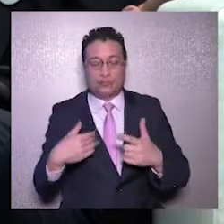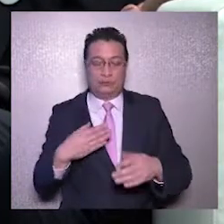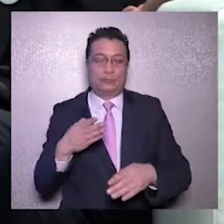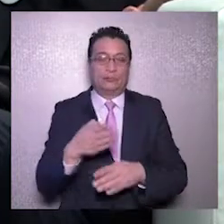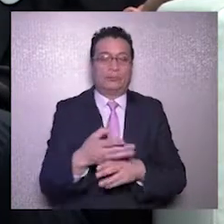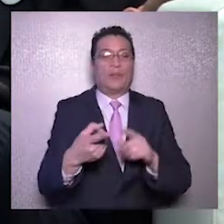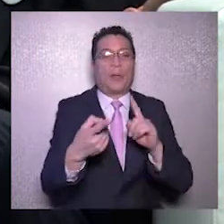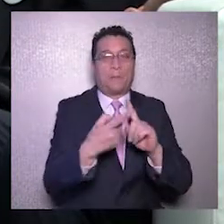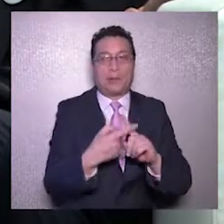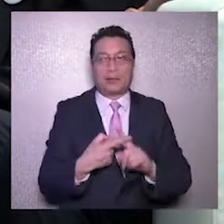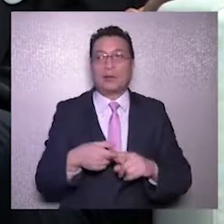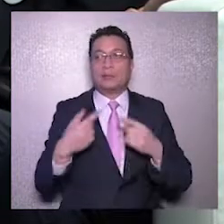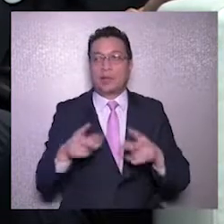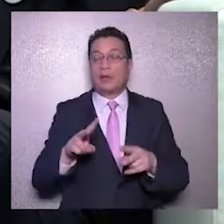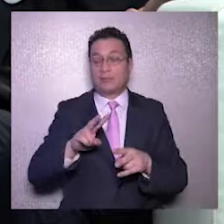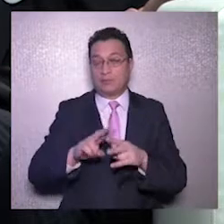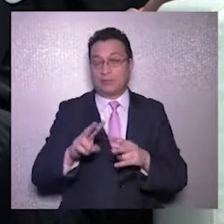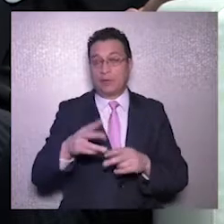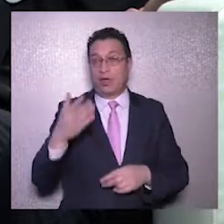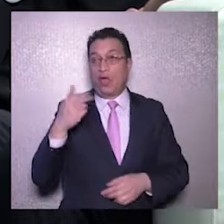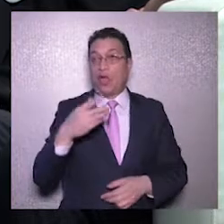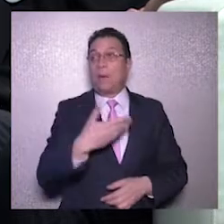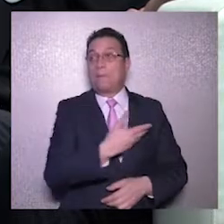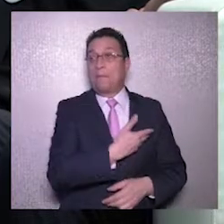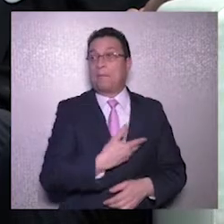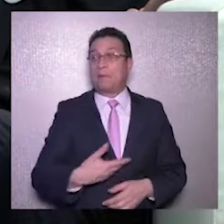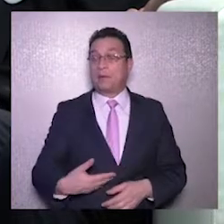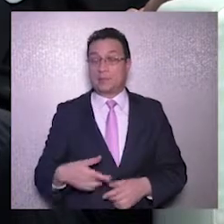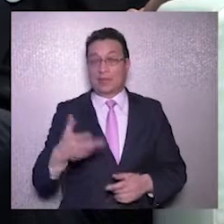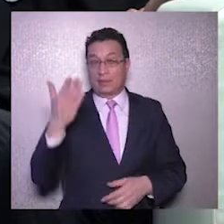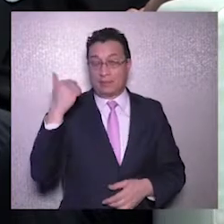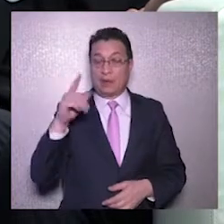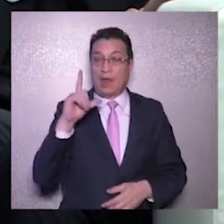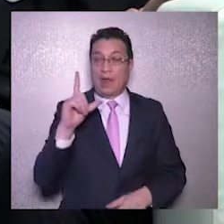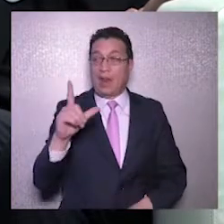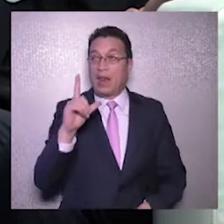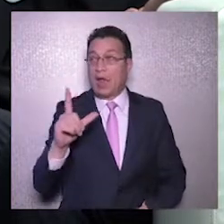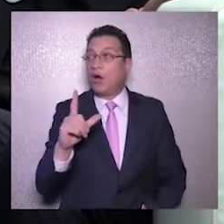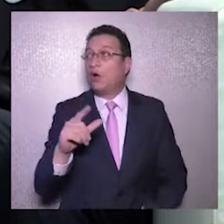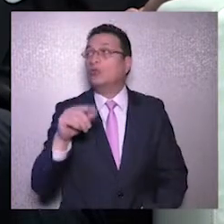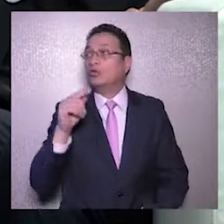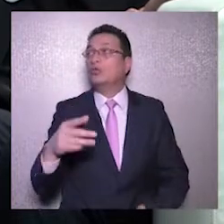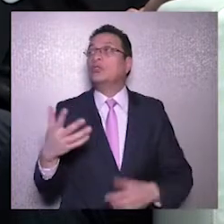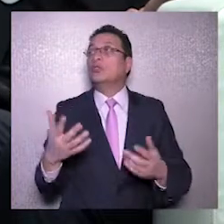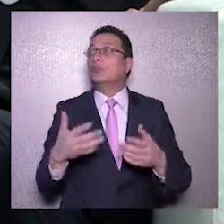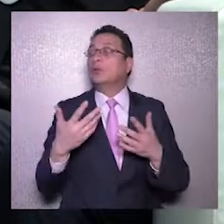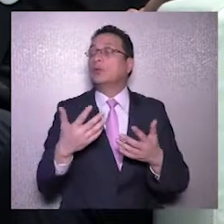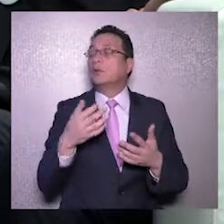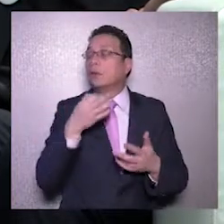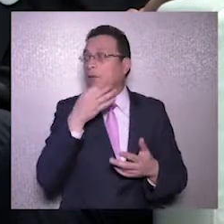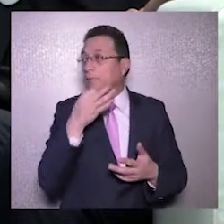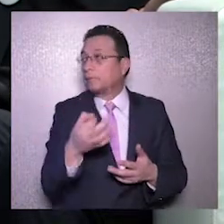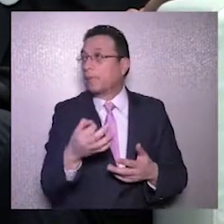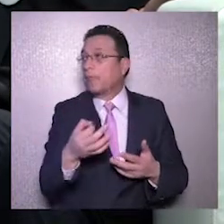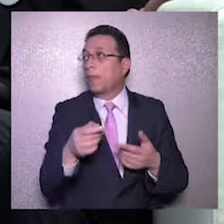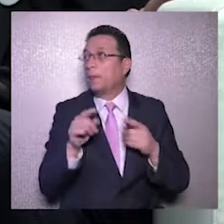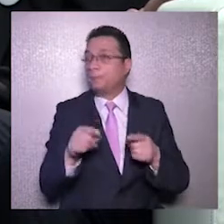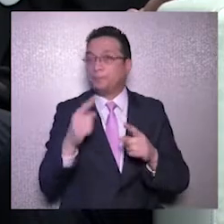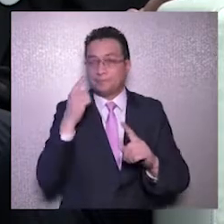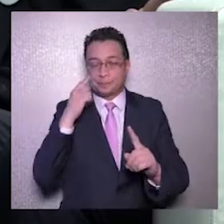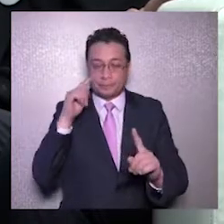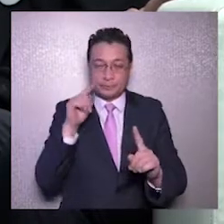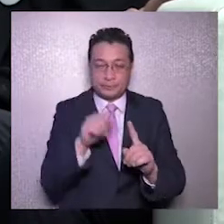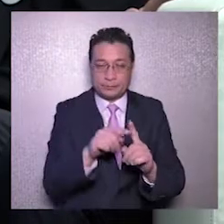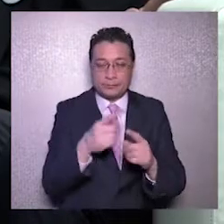que hizo el doctor, el presidente Ricardo Lagos, en términos de